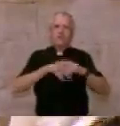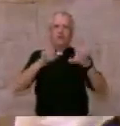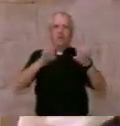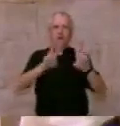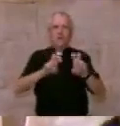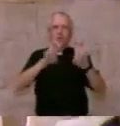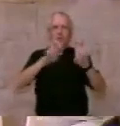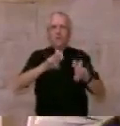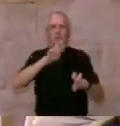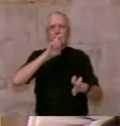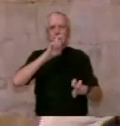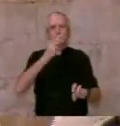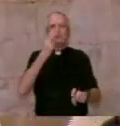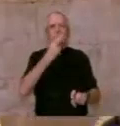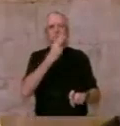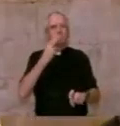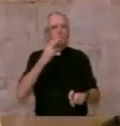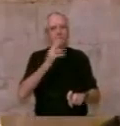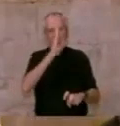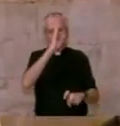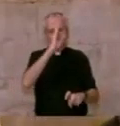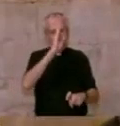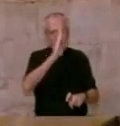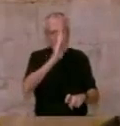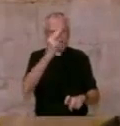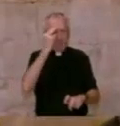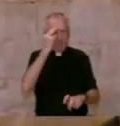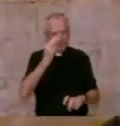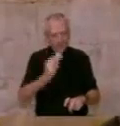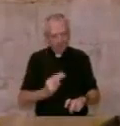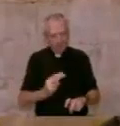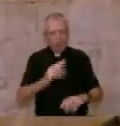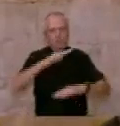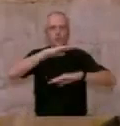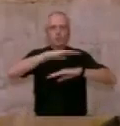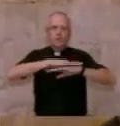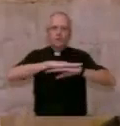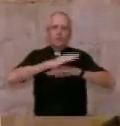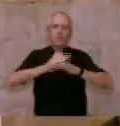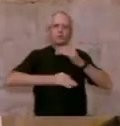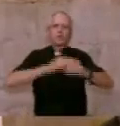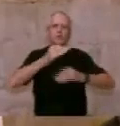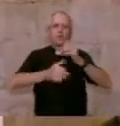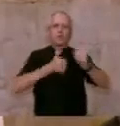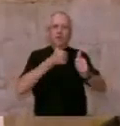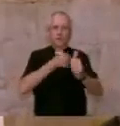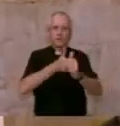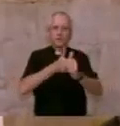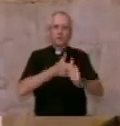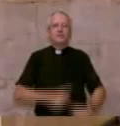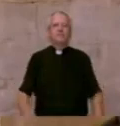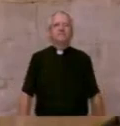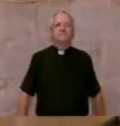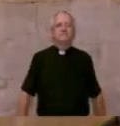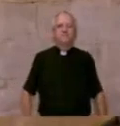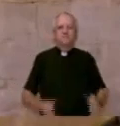Tortosa, saludan al nuevo obispo y le prometen respeto, fidelidad y obediencia como sucesor de los apóstoles.